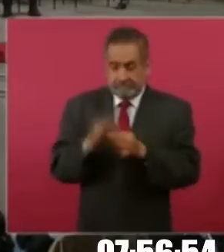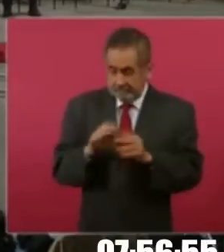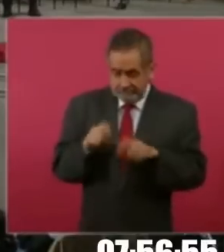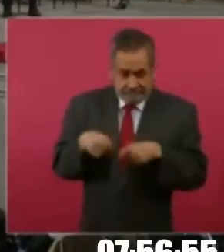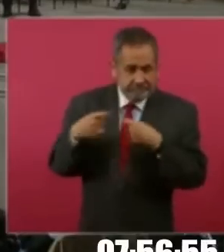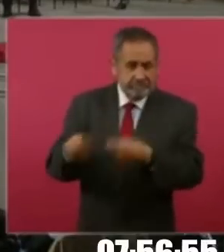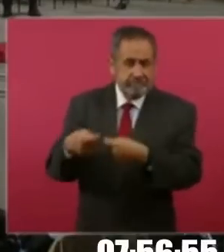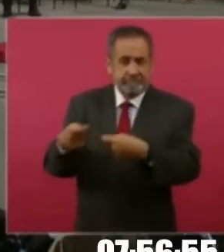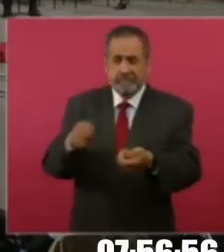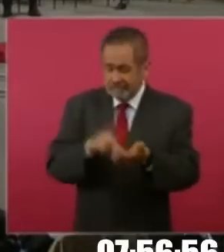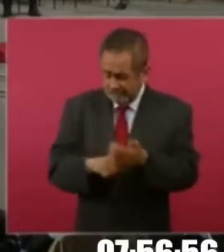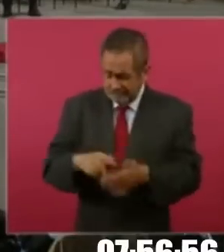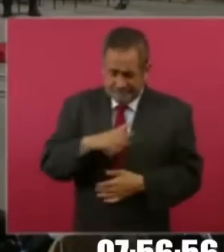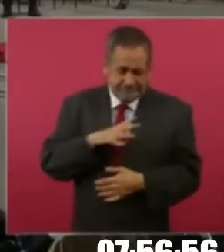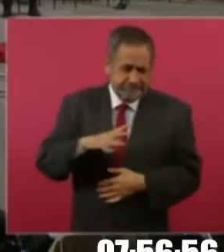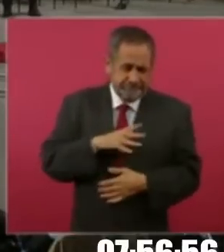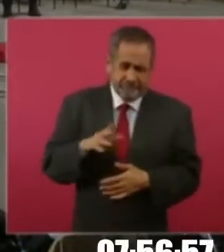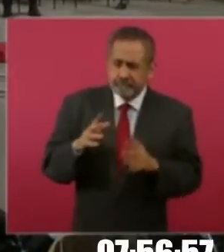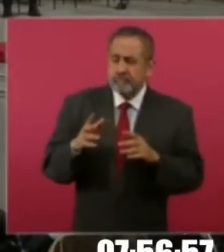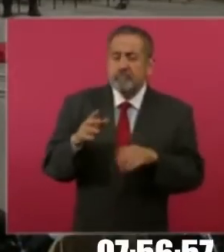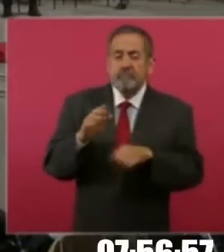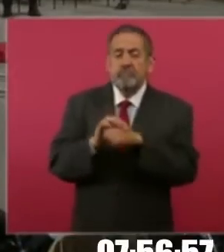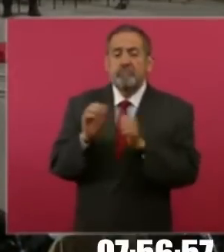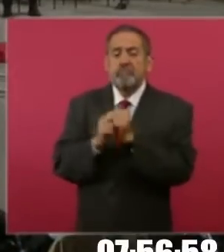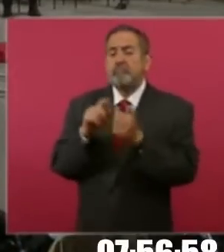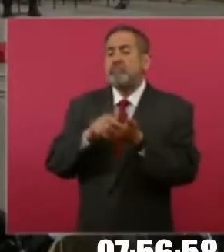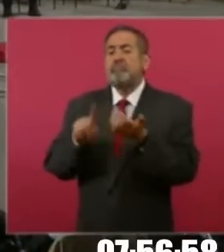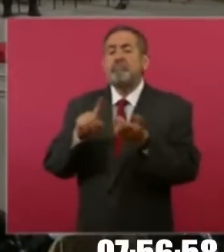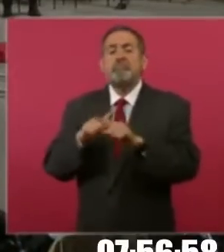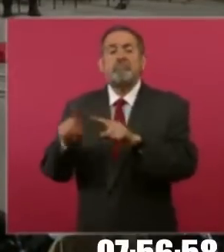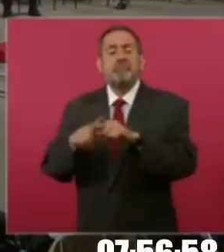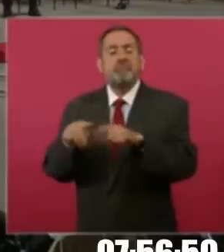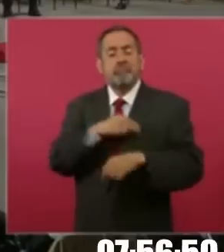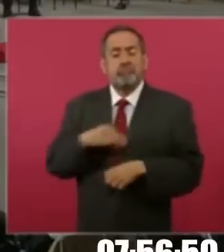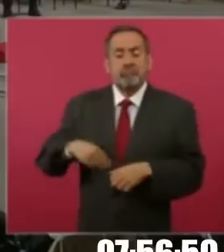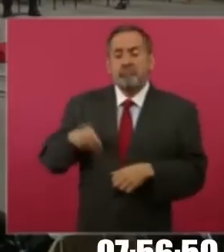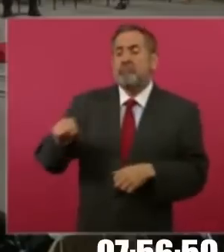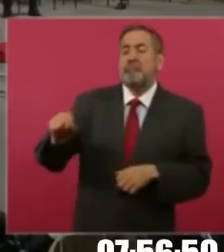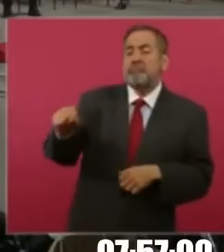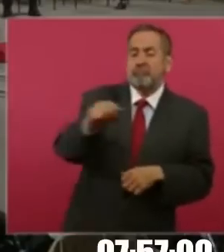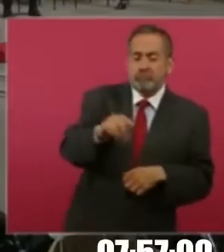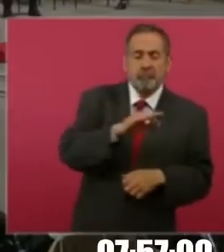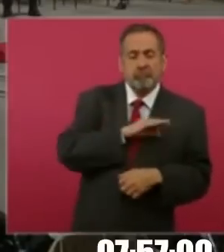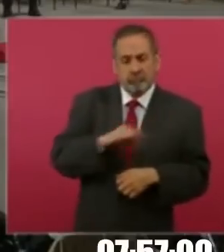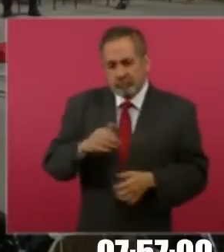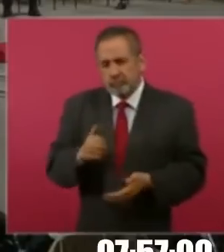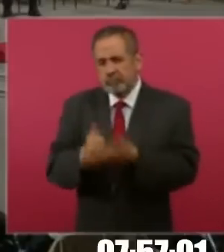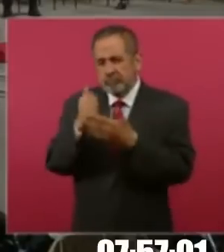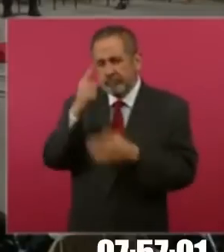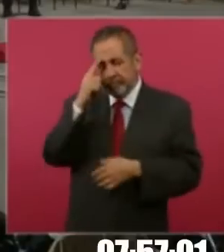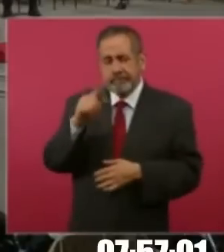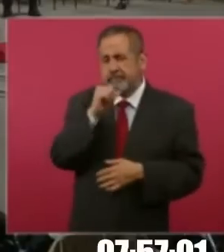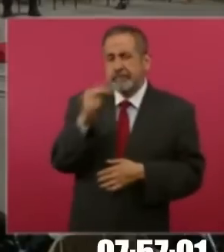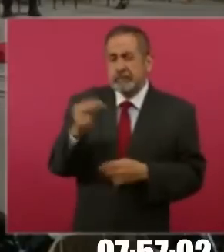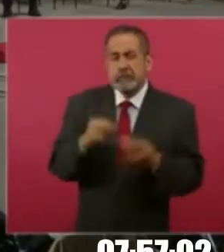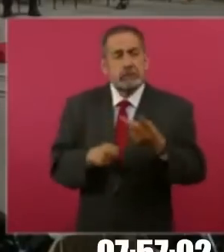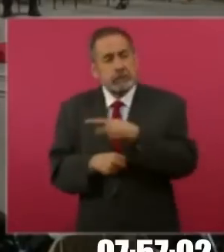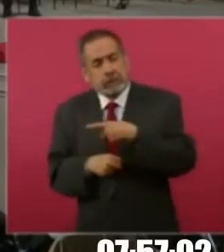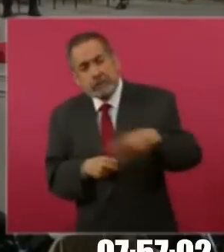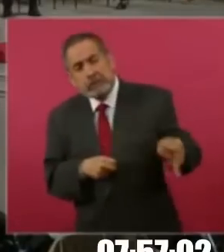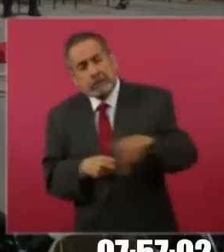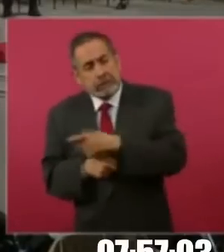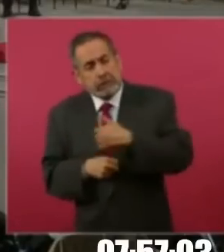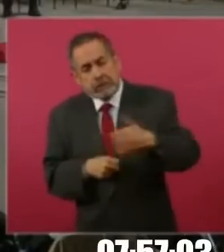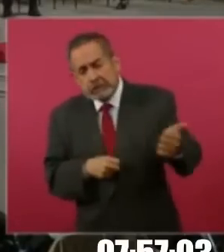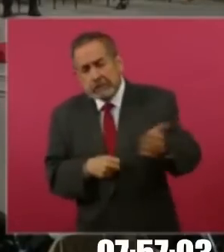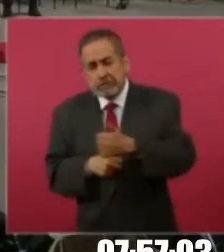equipos de hemodiálisis a los diferentes municipios para efecto de que la gente las no tenga que trasladarse